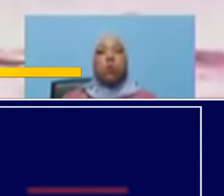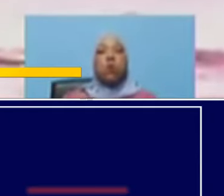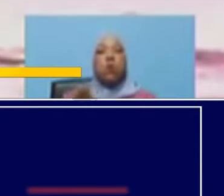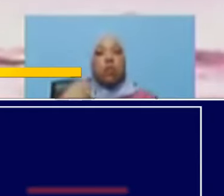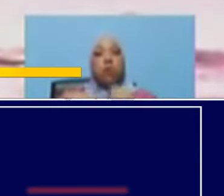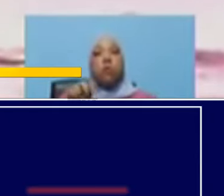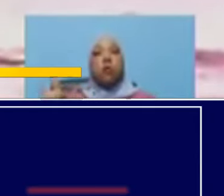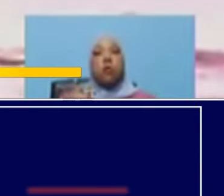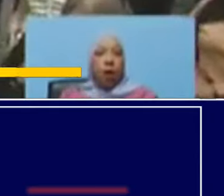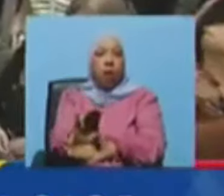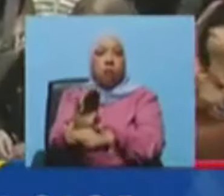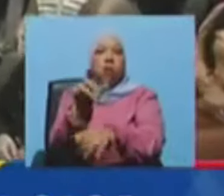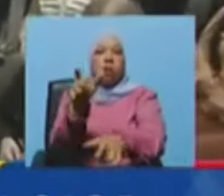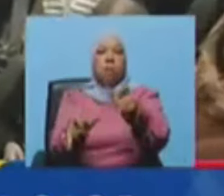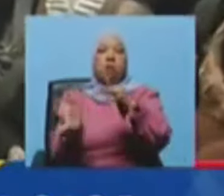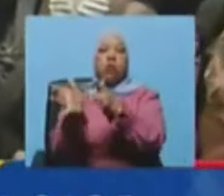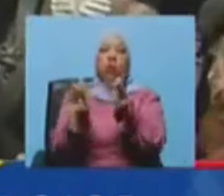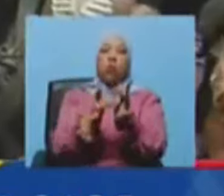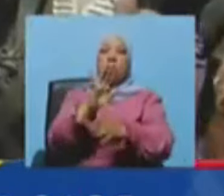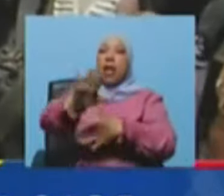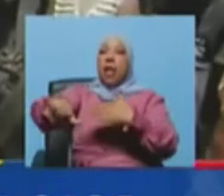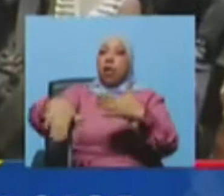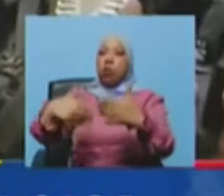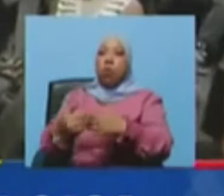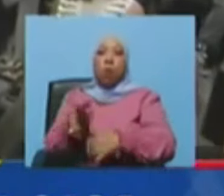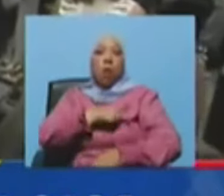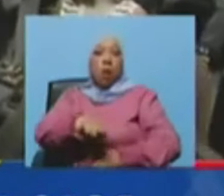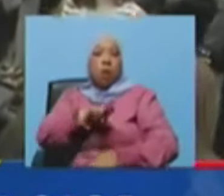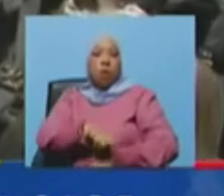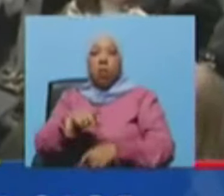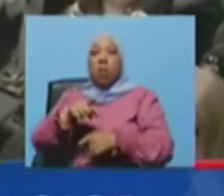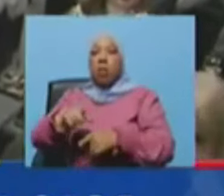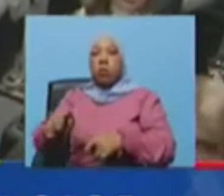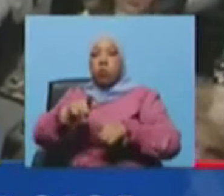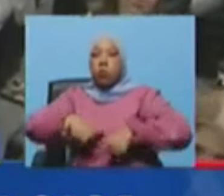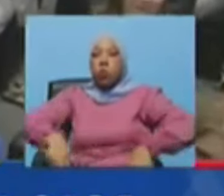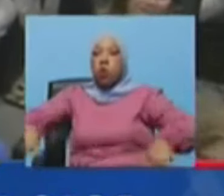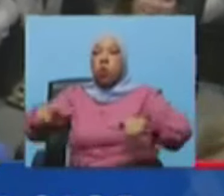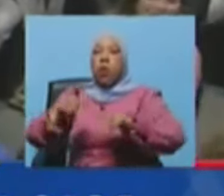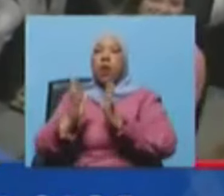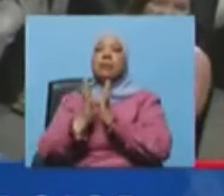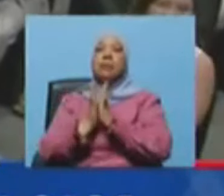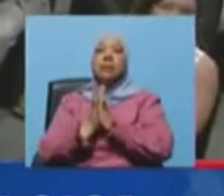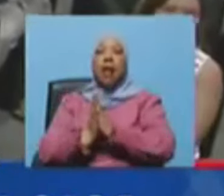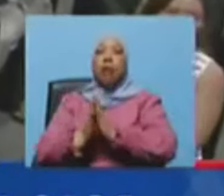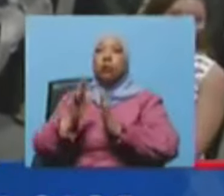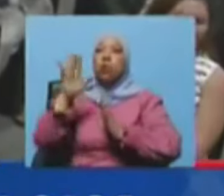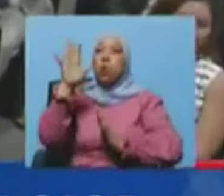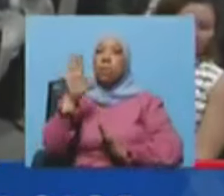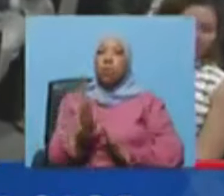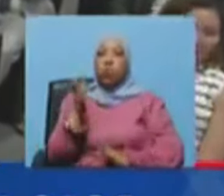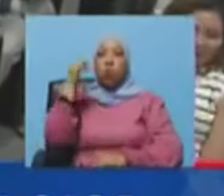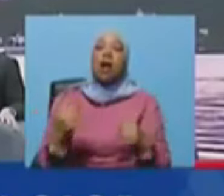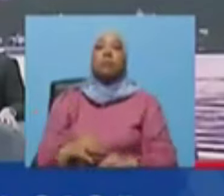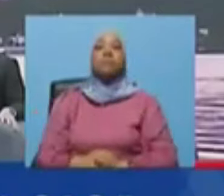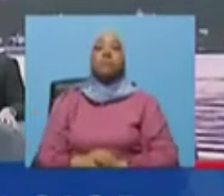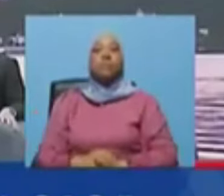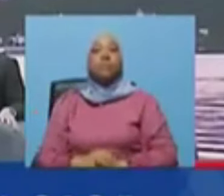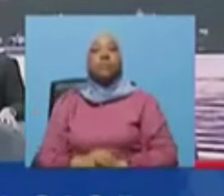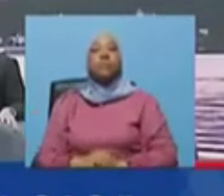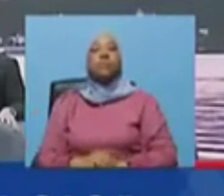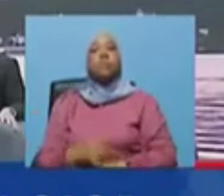comerciales de los países. El primer mandatario nacional espera lograr un incremento en la inversión entre Turquía y Venezuela.